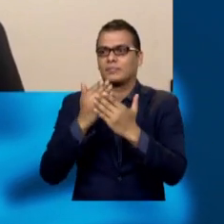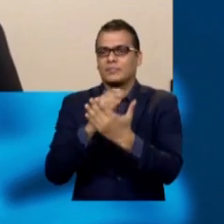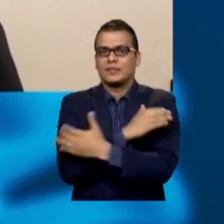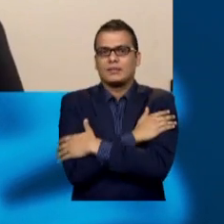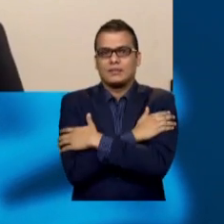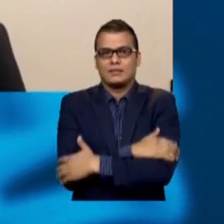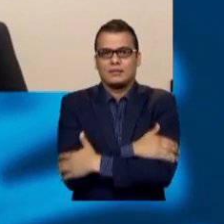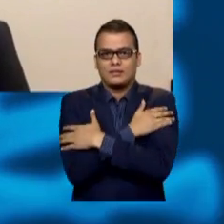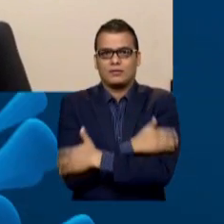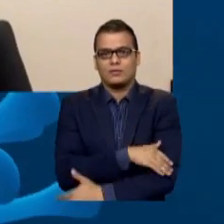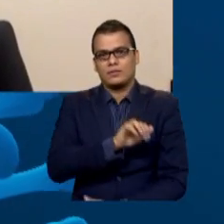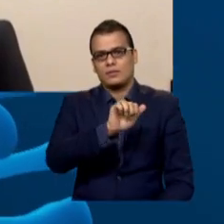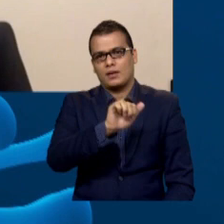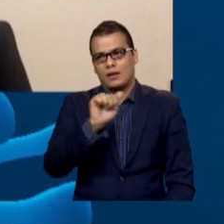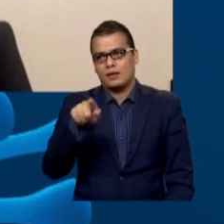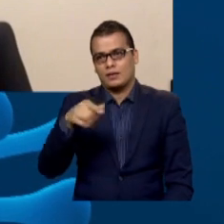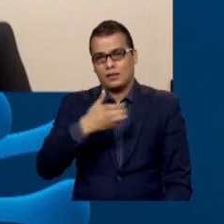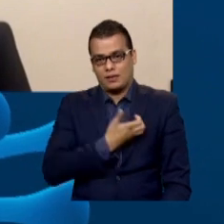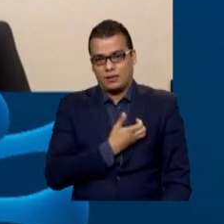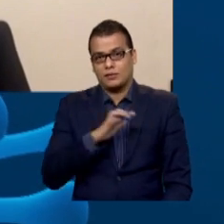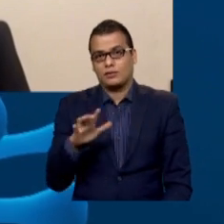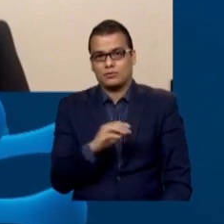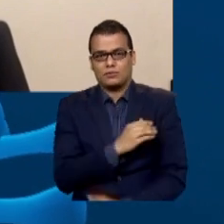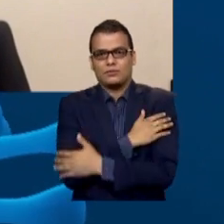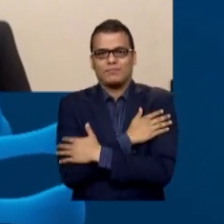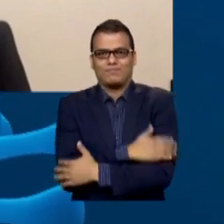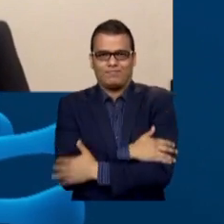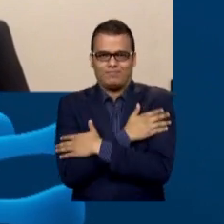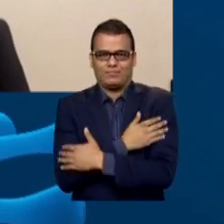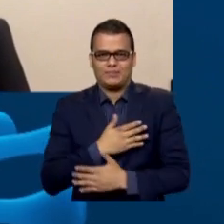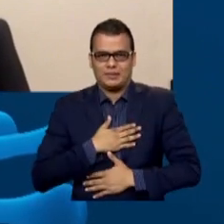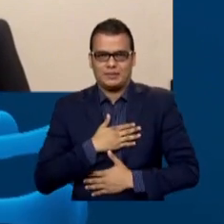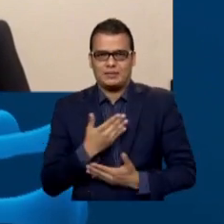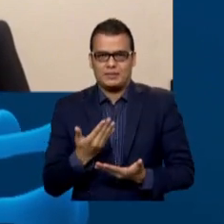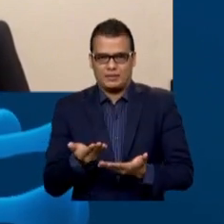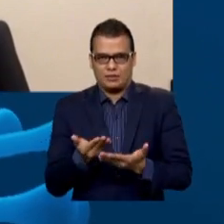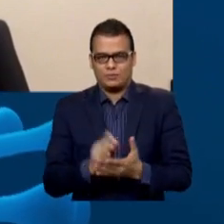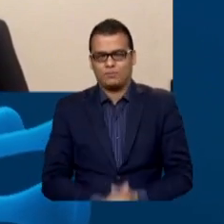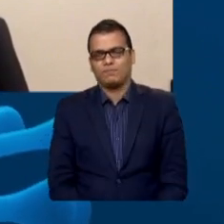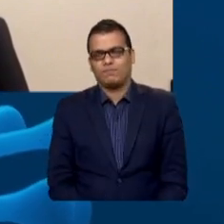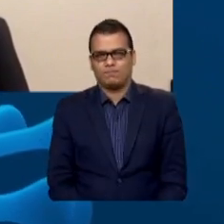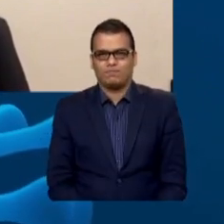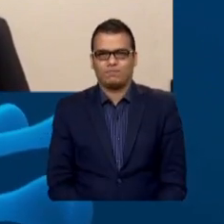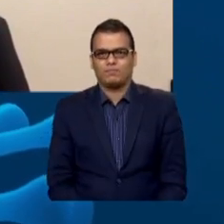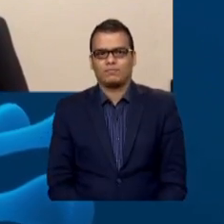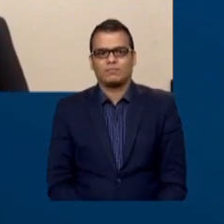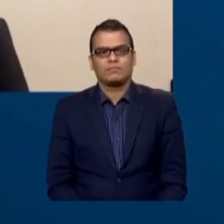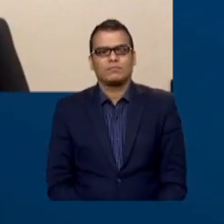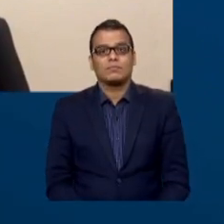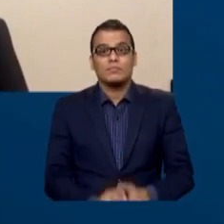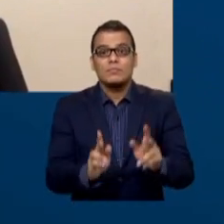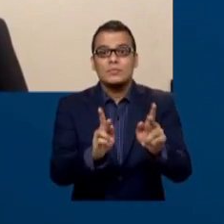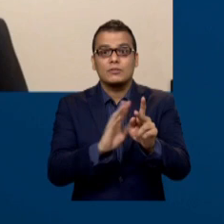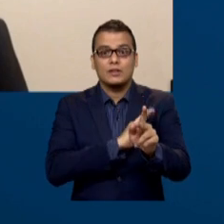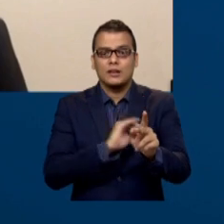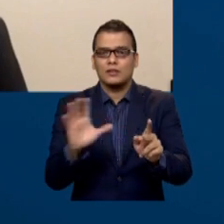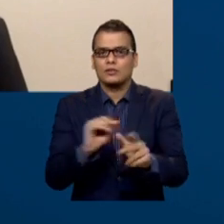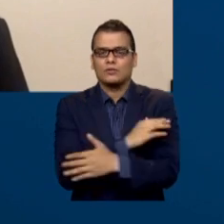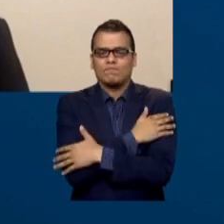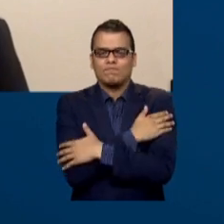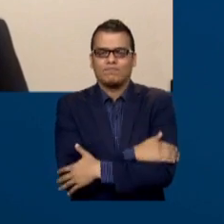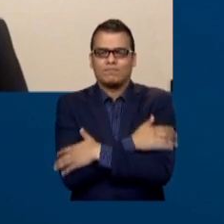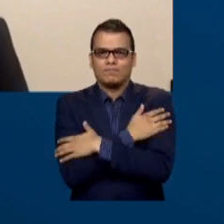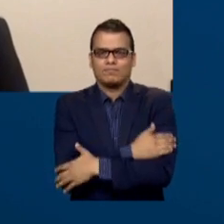para la secretaria, para todos allá y para toda la ciudadanía del Valle del Cauca y de Cali. Un gran abrazo y toda nuestra solidaridad y